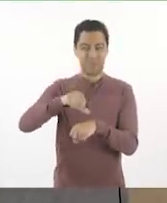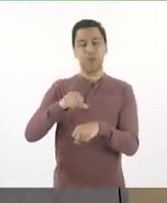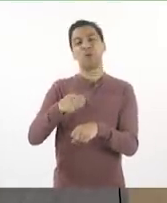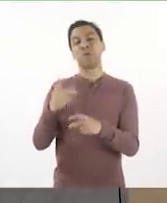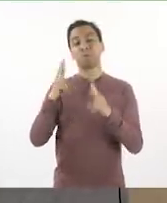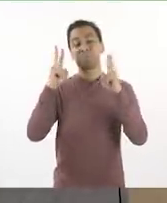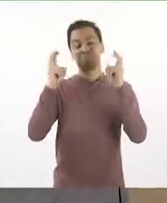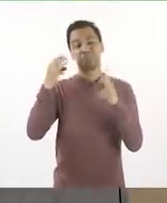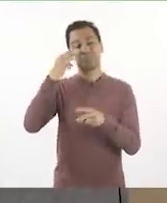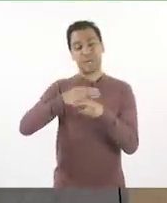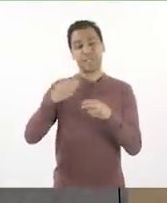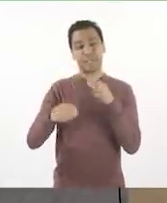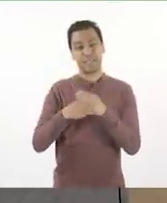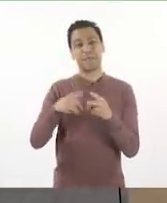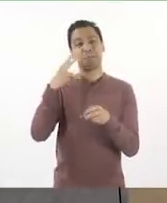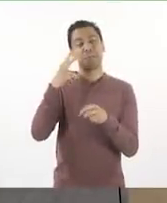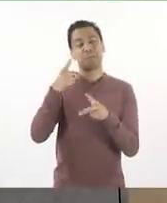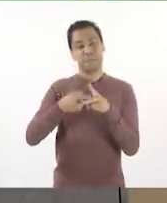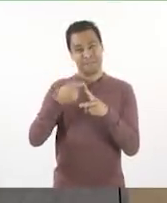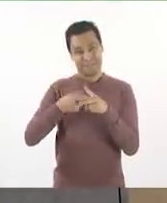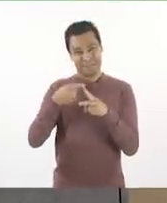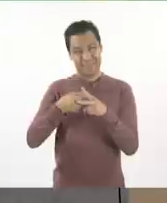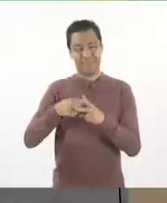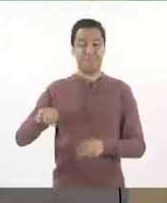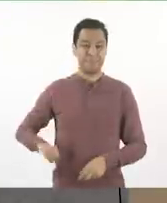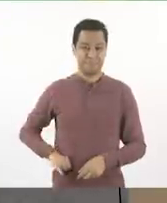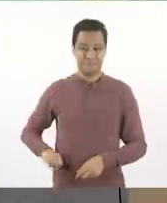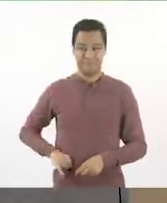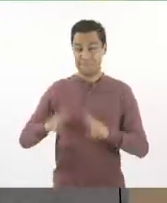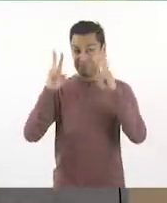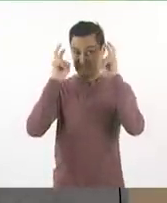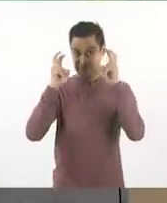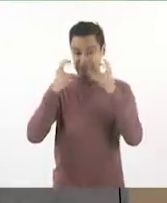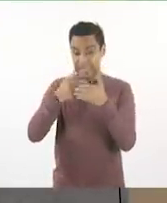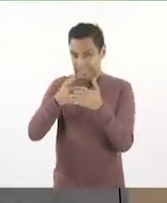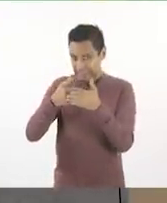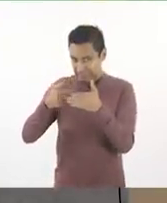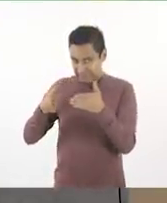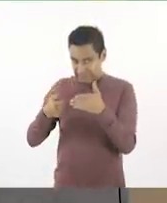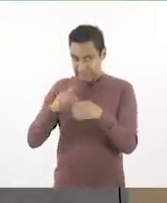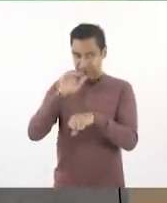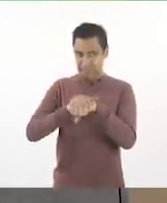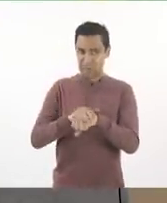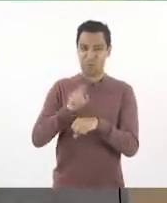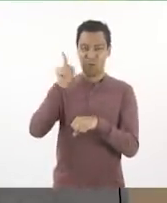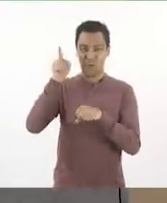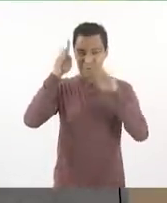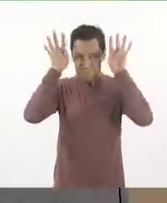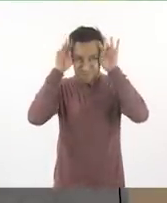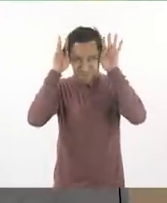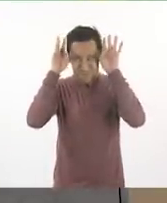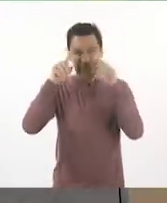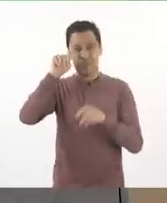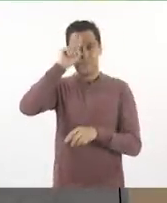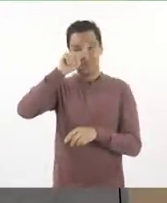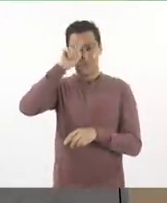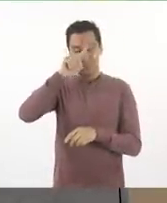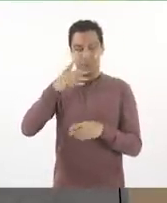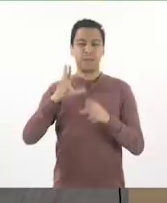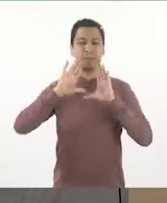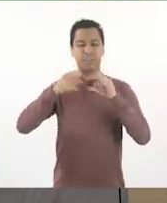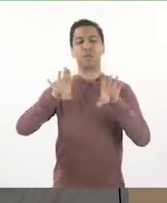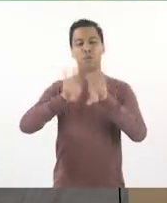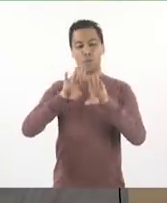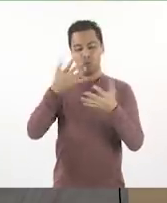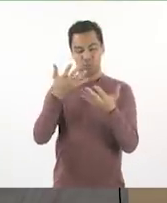de matemáticas tenemos un tema muy interesante, pero antes de comenzar, vamos con nuestro amigo Ajolisto para que nos dé la recomendación y nos enseñe cómo